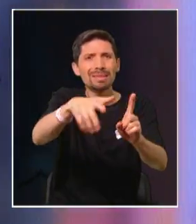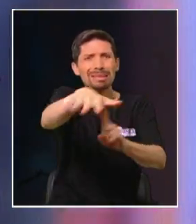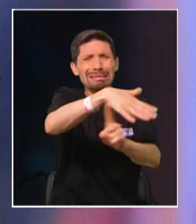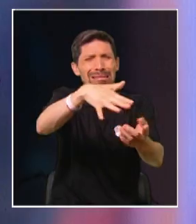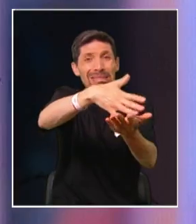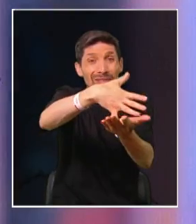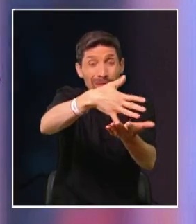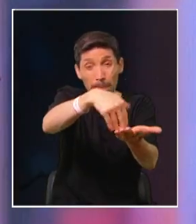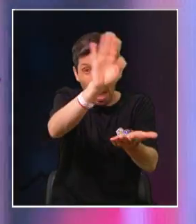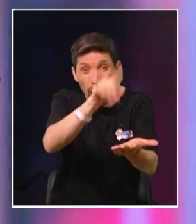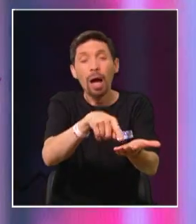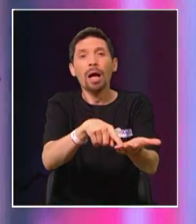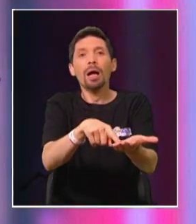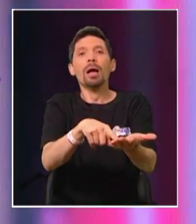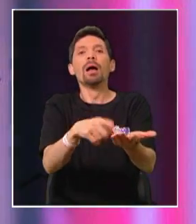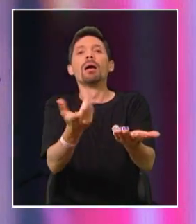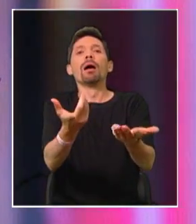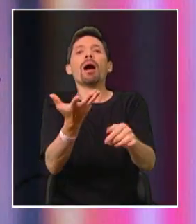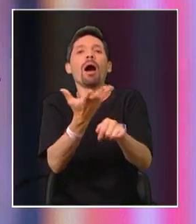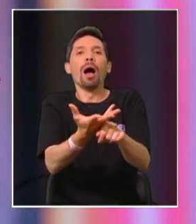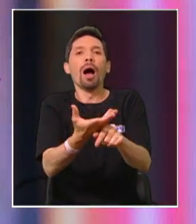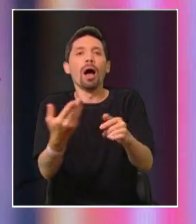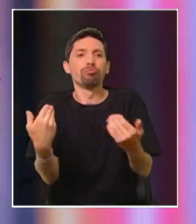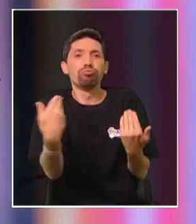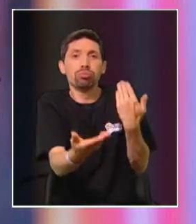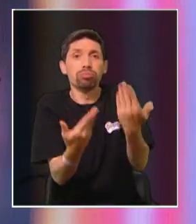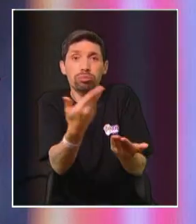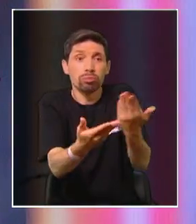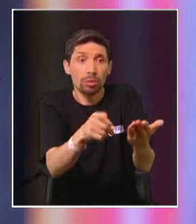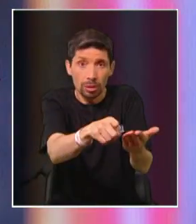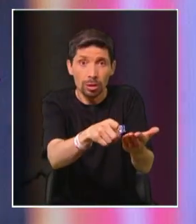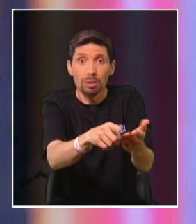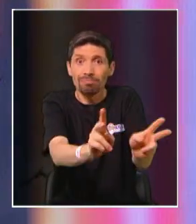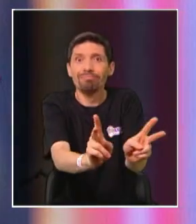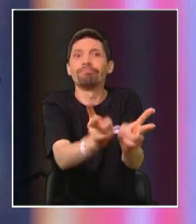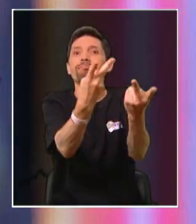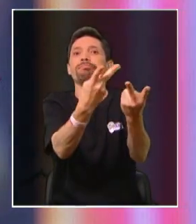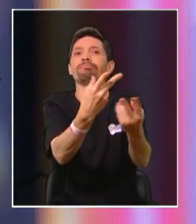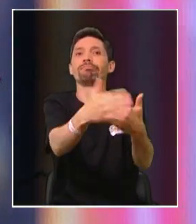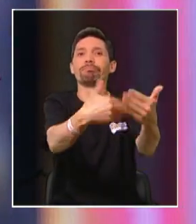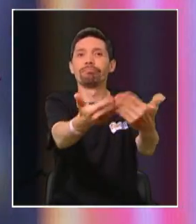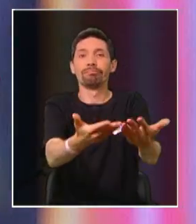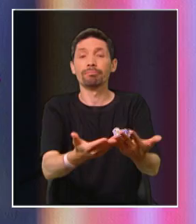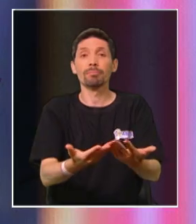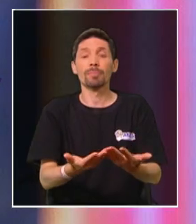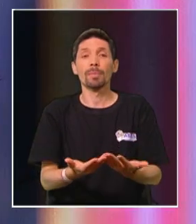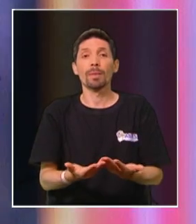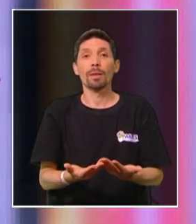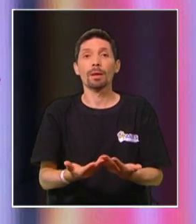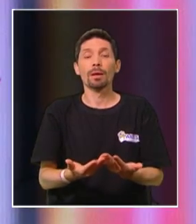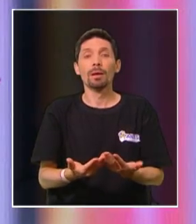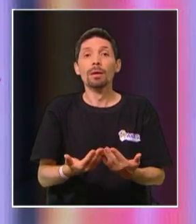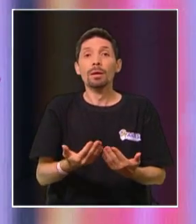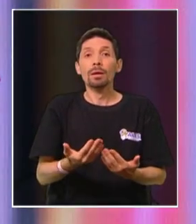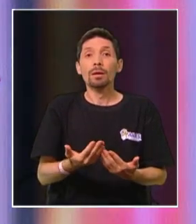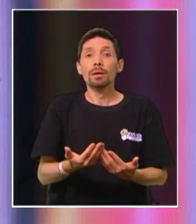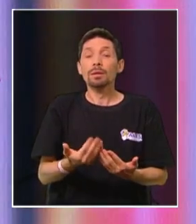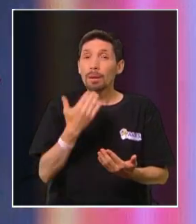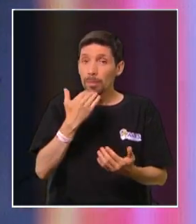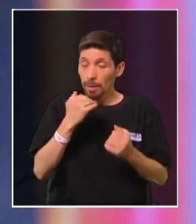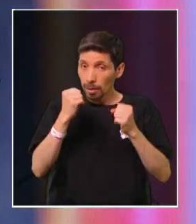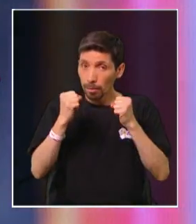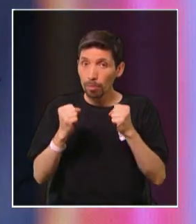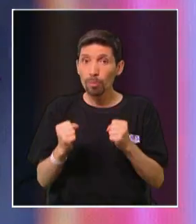también recursos para supervivencia. Fue así como pudimos